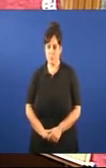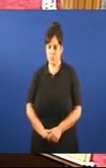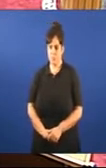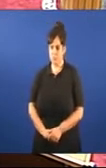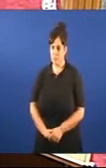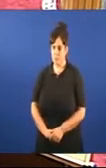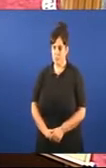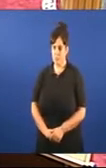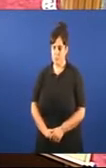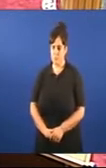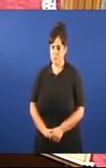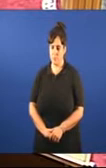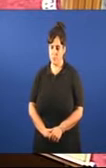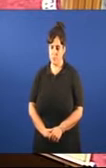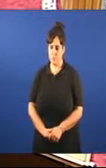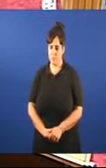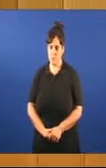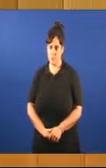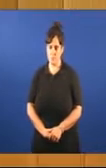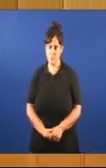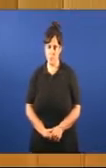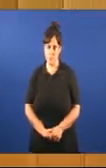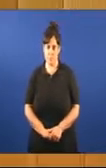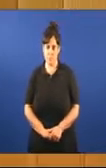alocución, como eu dicía, por un tempo de 40 minutos.